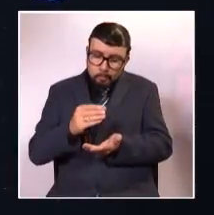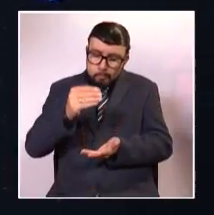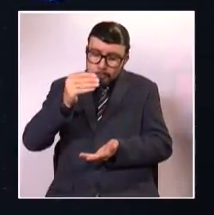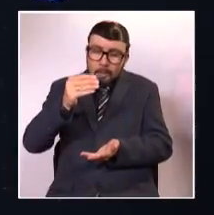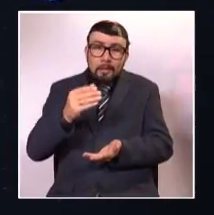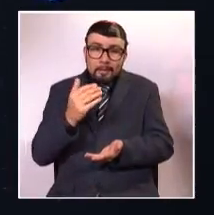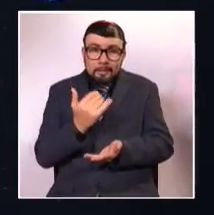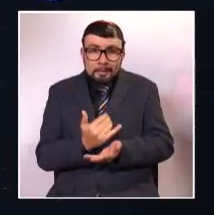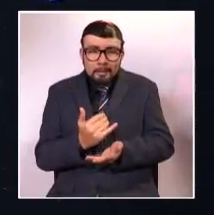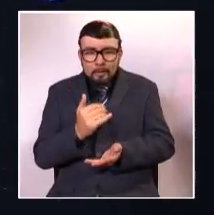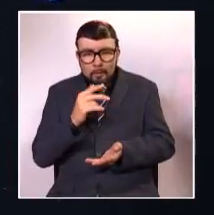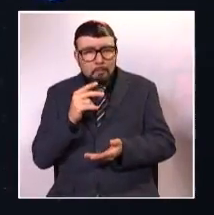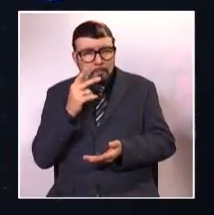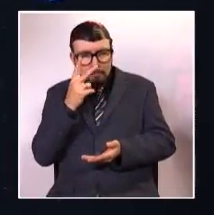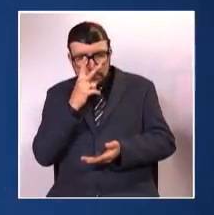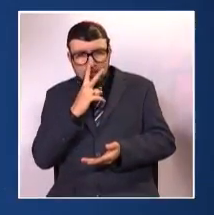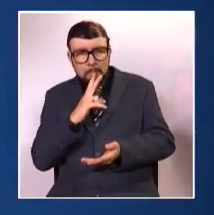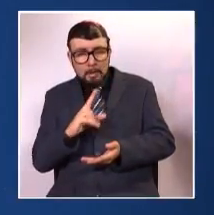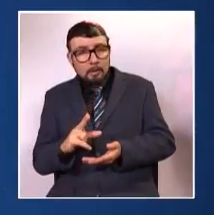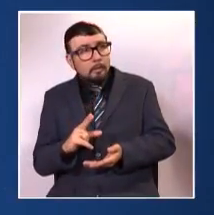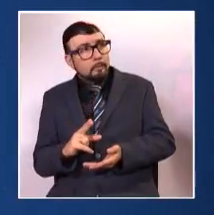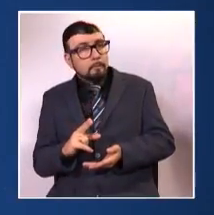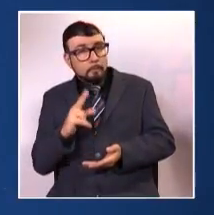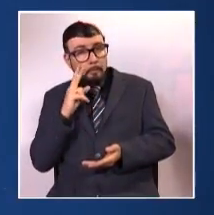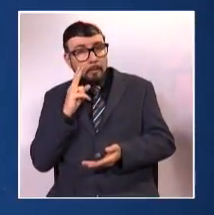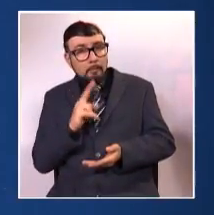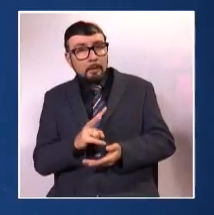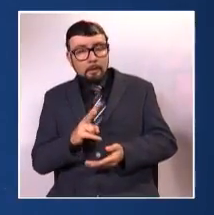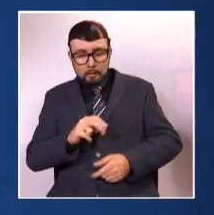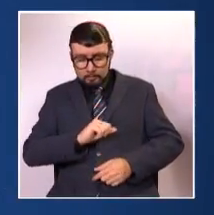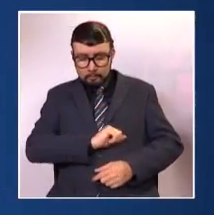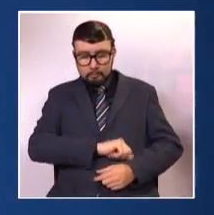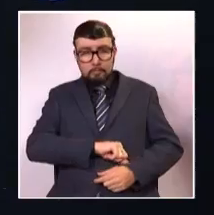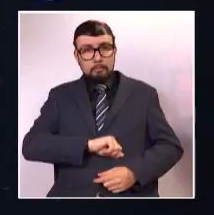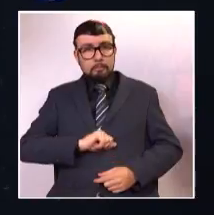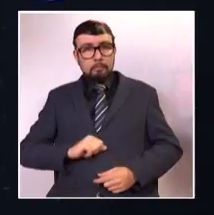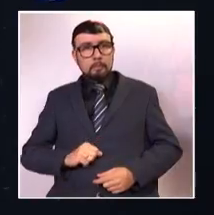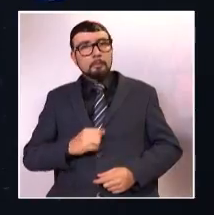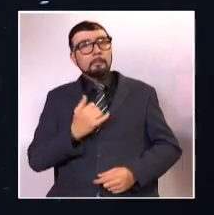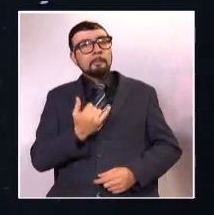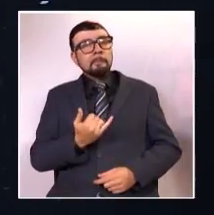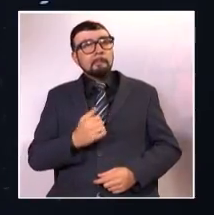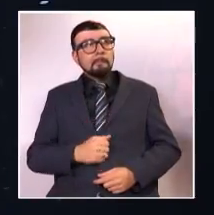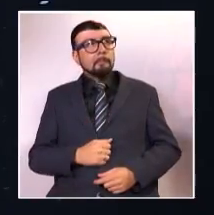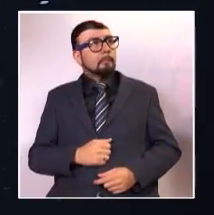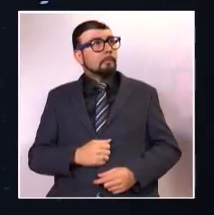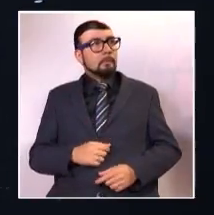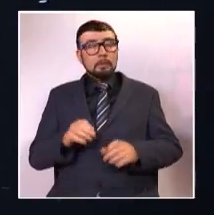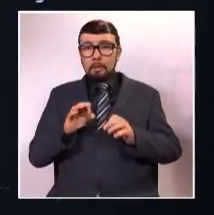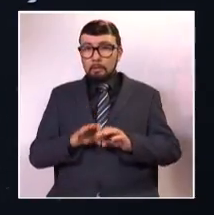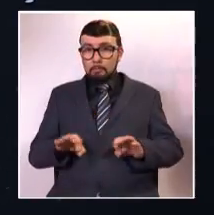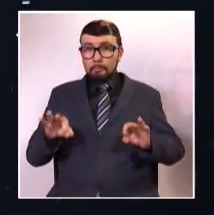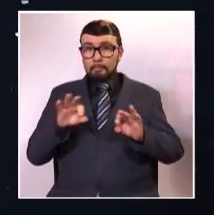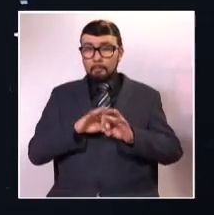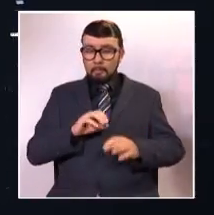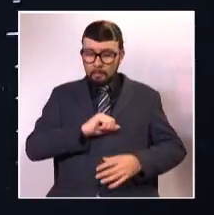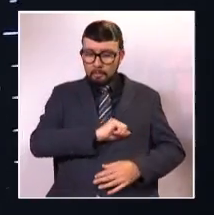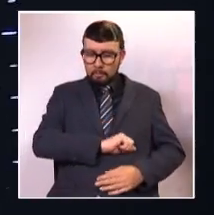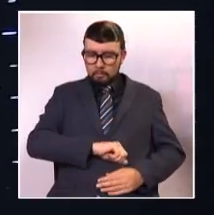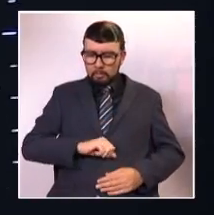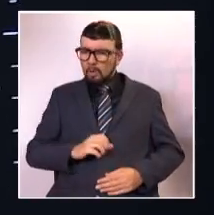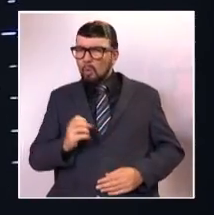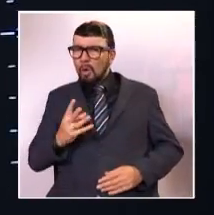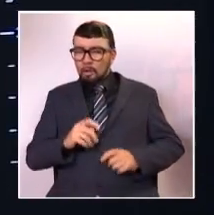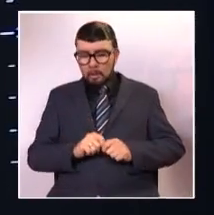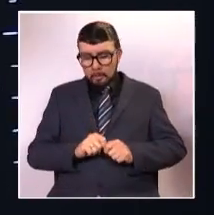¿sí? Y es importante, vamos a verla mejor con esta imagen acá, es importante en la próstata tomarle una